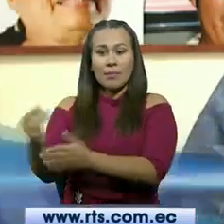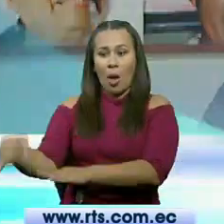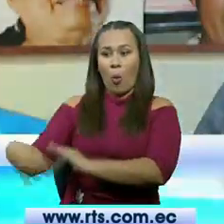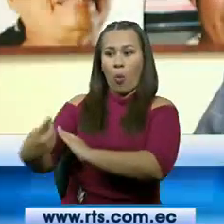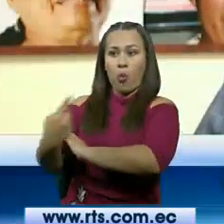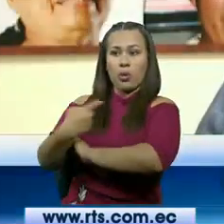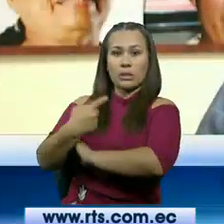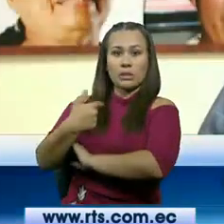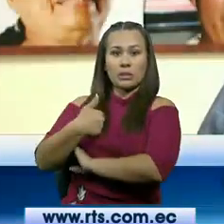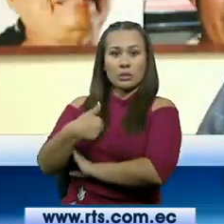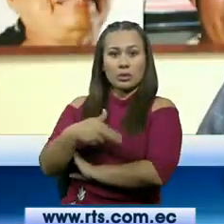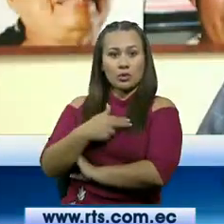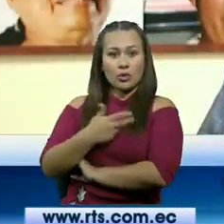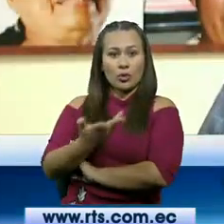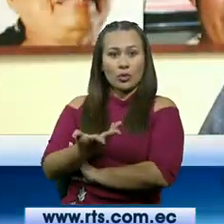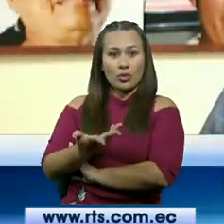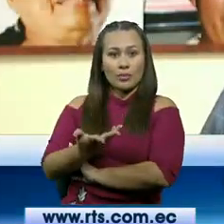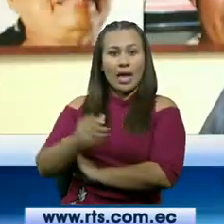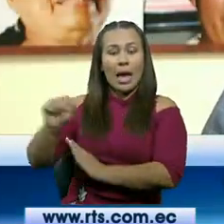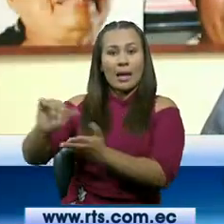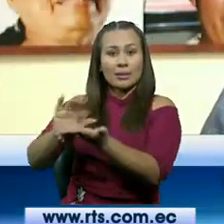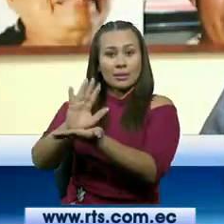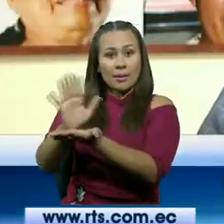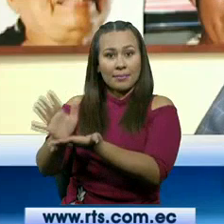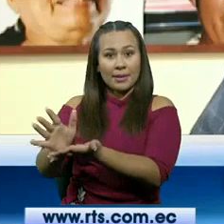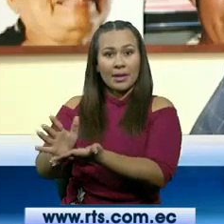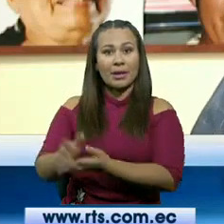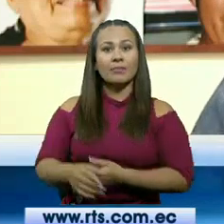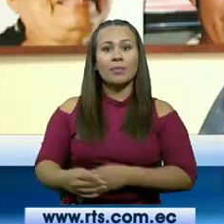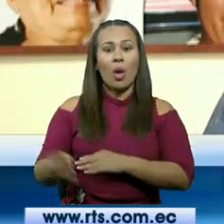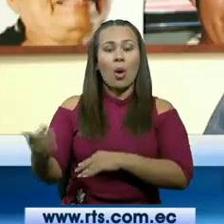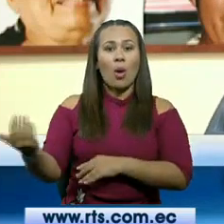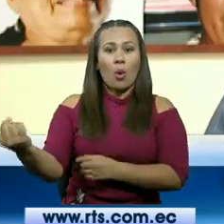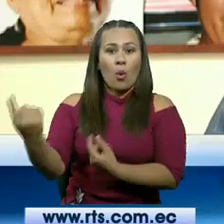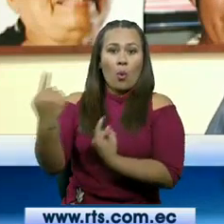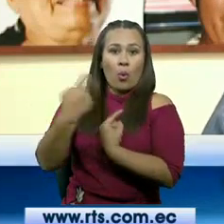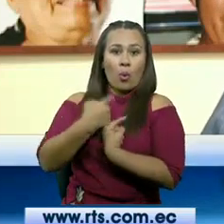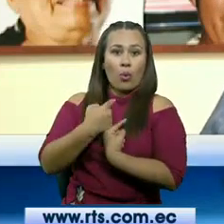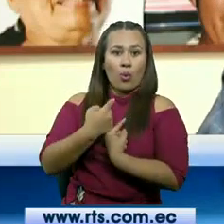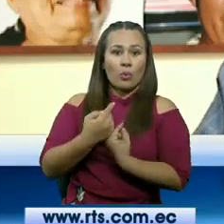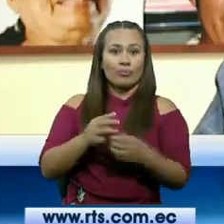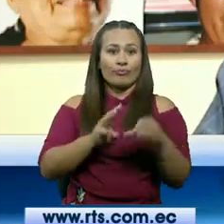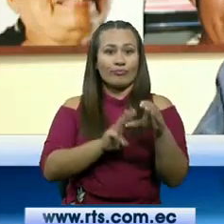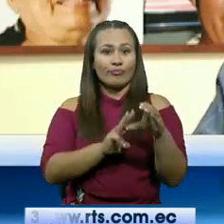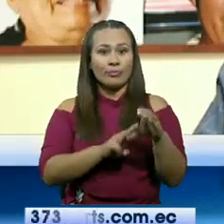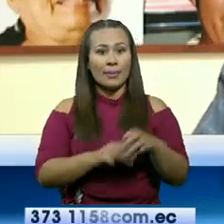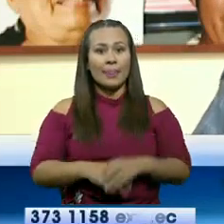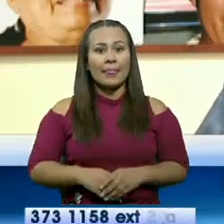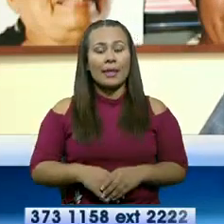natural. La Asamblea Nacional debería hacer juicio político. Y